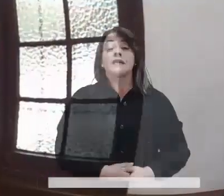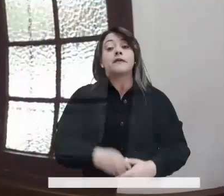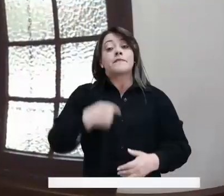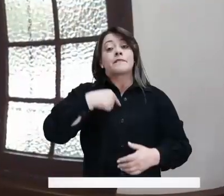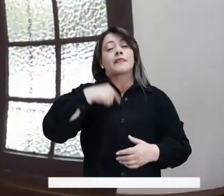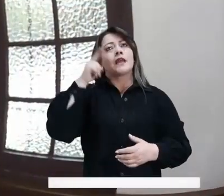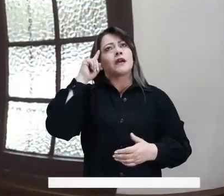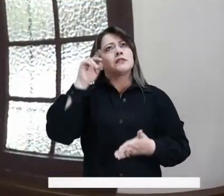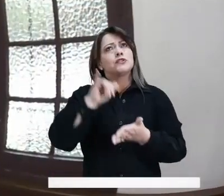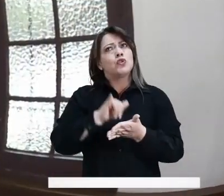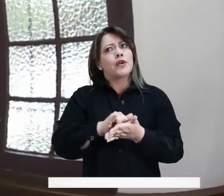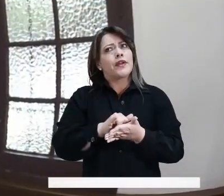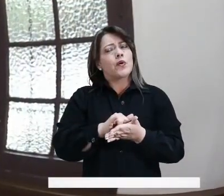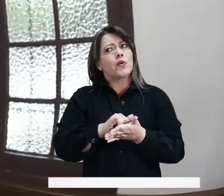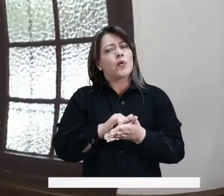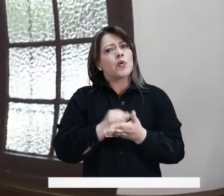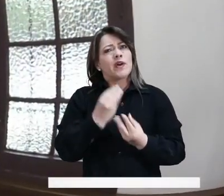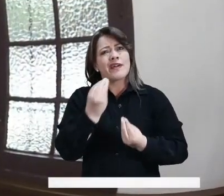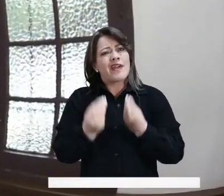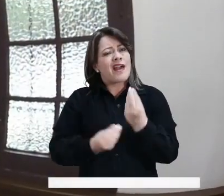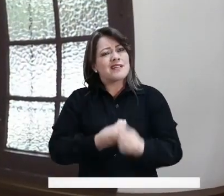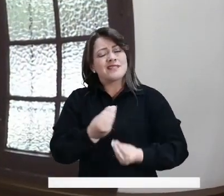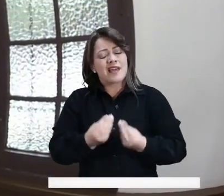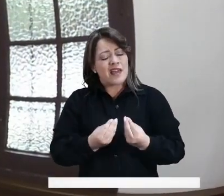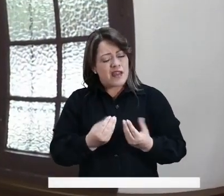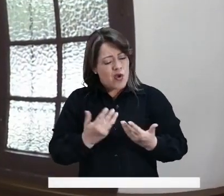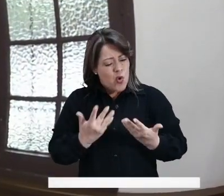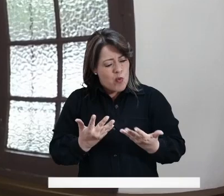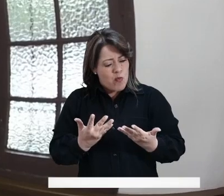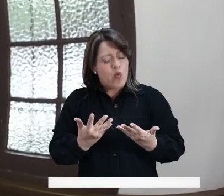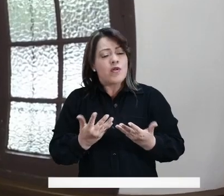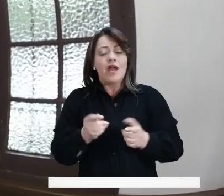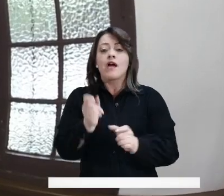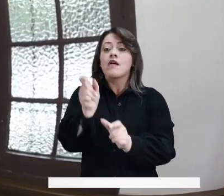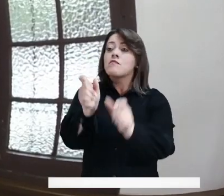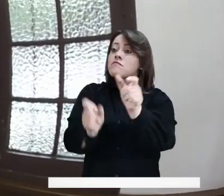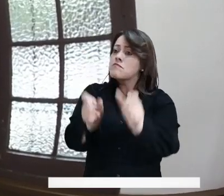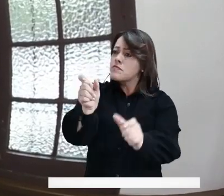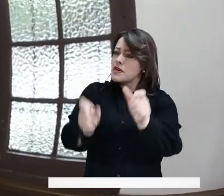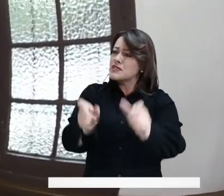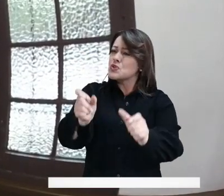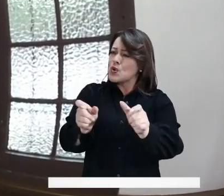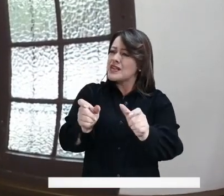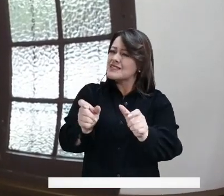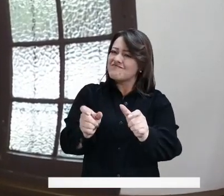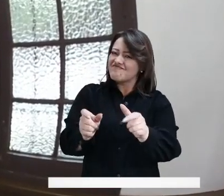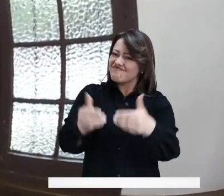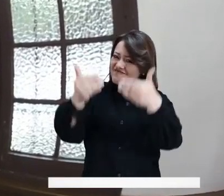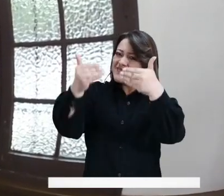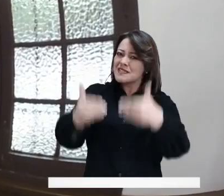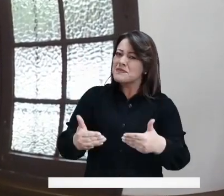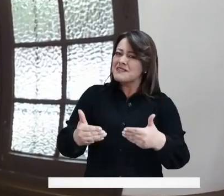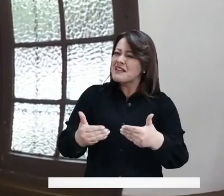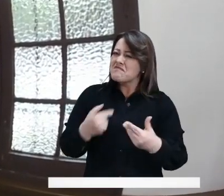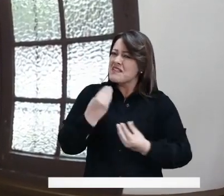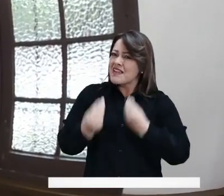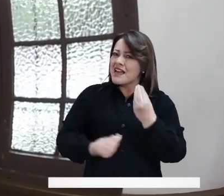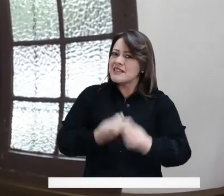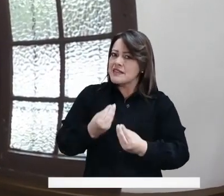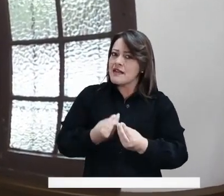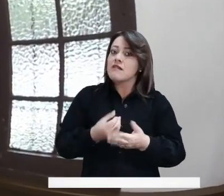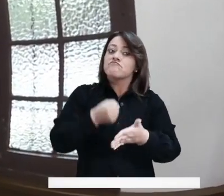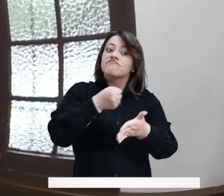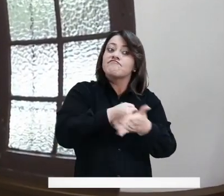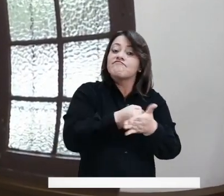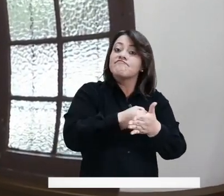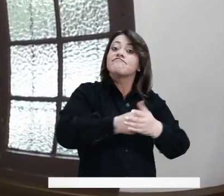Yo creo que lo que podría hacer el Consejo por la población con diversidad funcional es